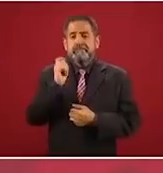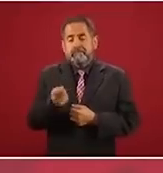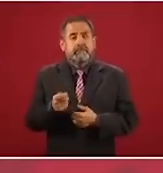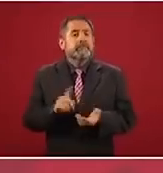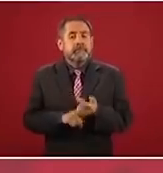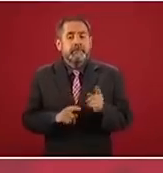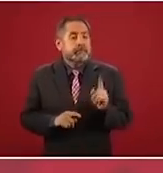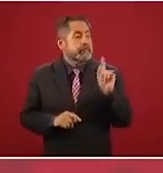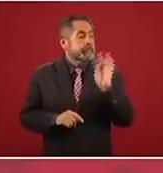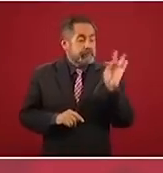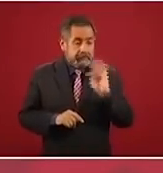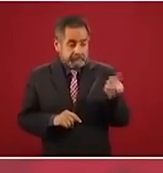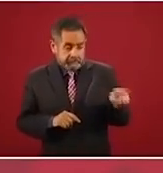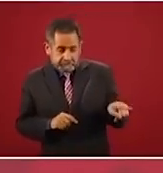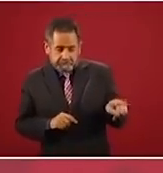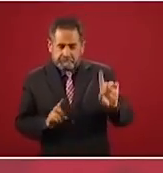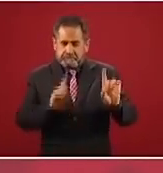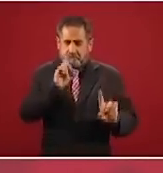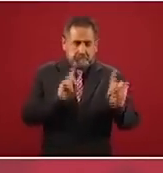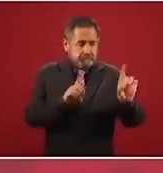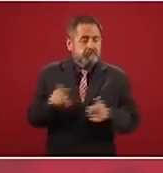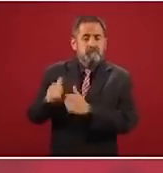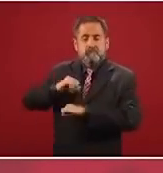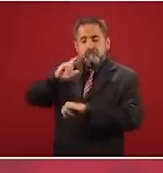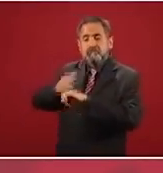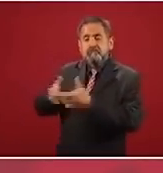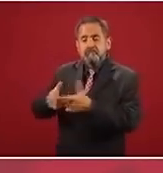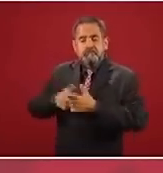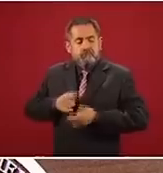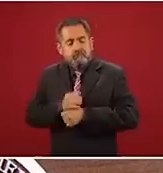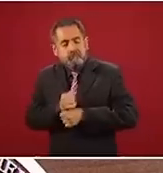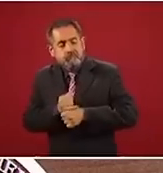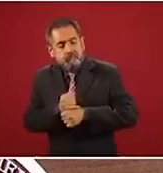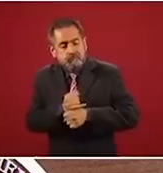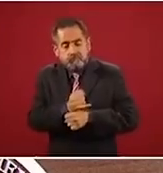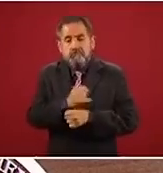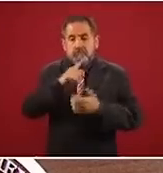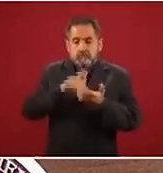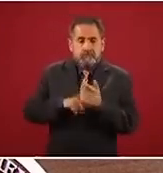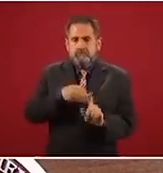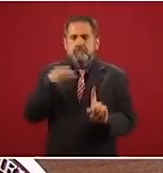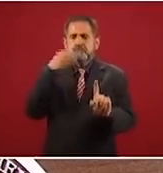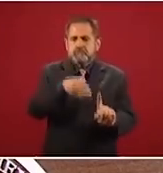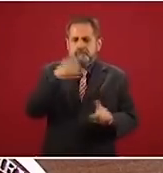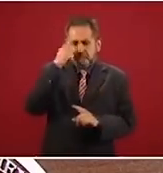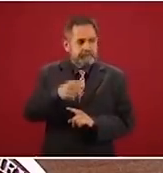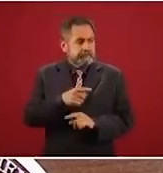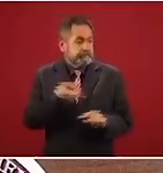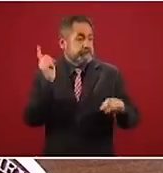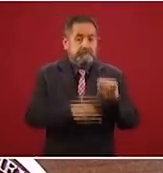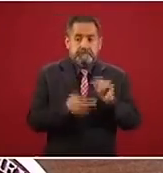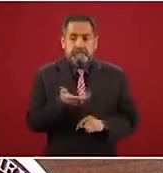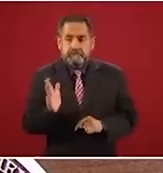casos en donde hay algún indicio, el órgano interno de control investiga. Y cuando investiga, nuestro objetivo no es solamente separarlo, sino